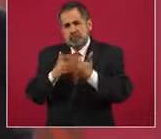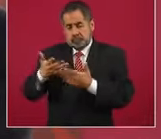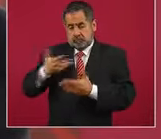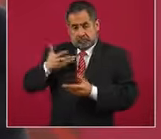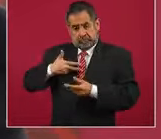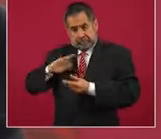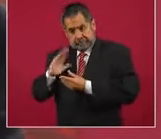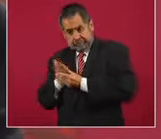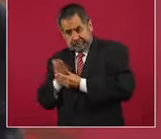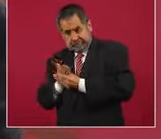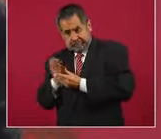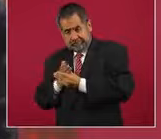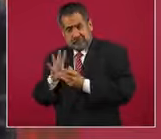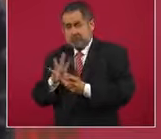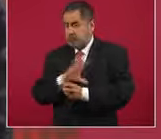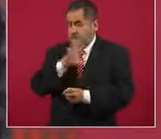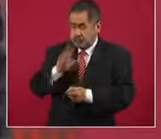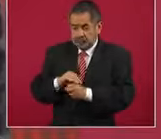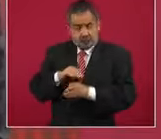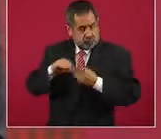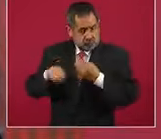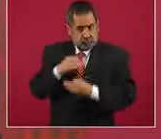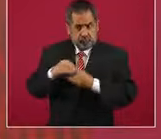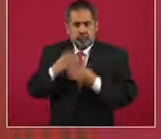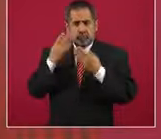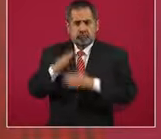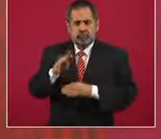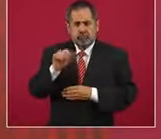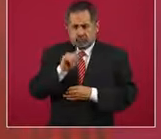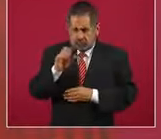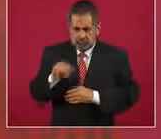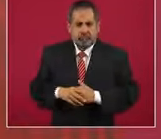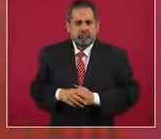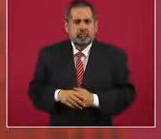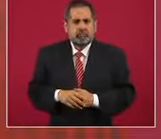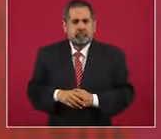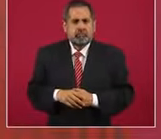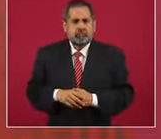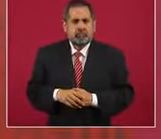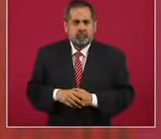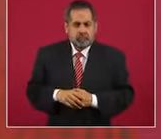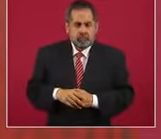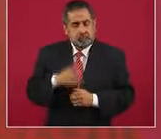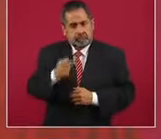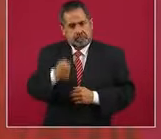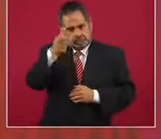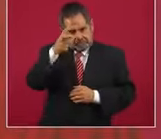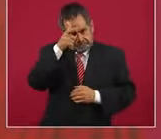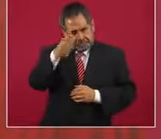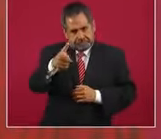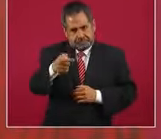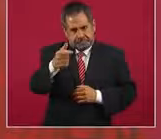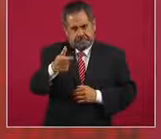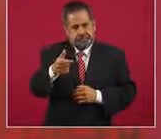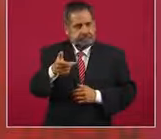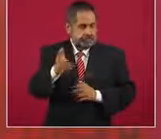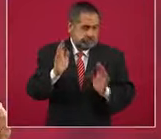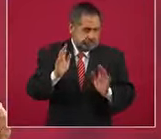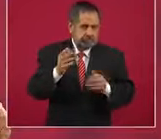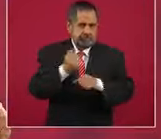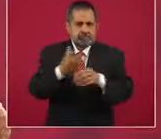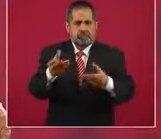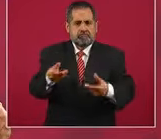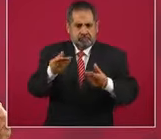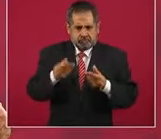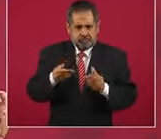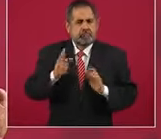yo documenté, todos son de Banco Azteca, todos. Sí, pues es la primera vez que tengo la información,